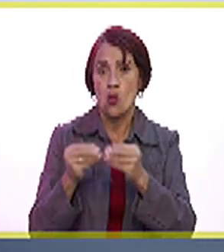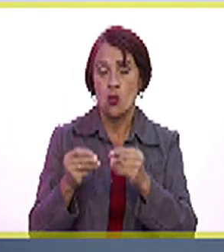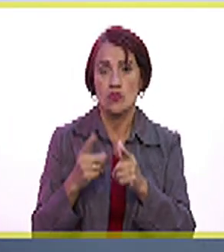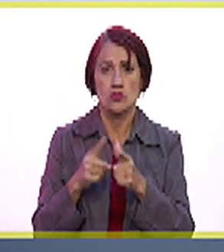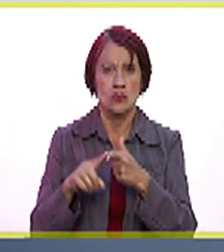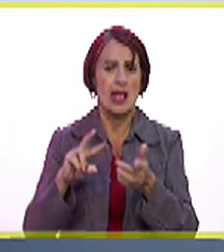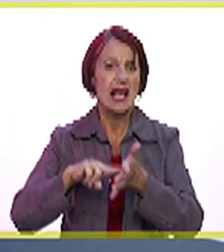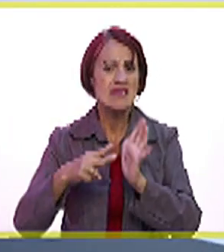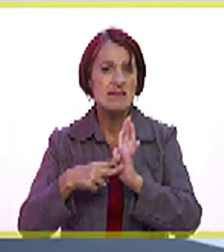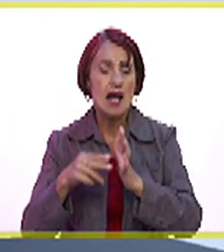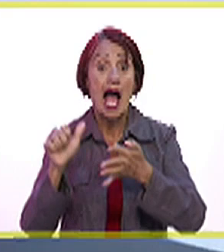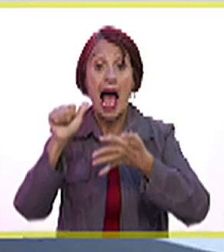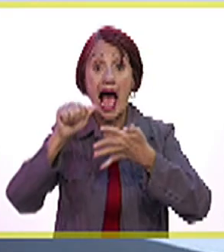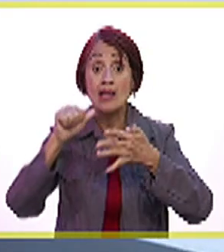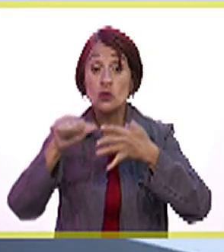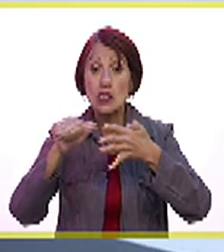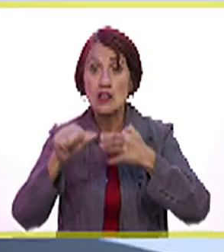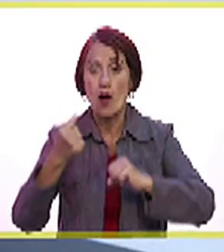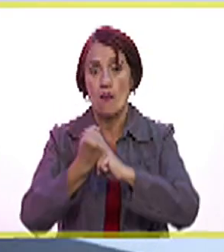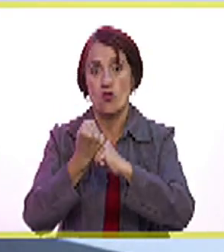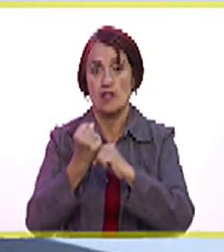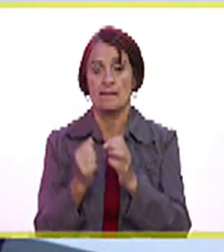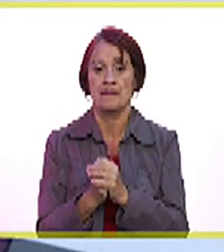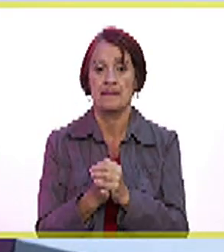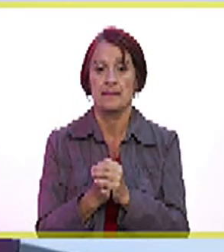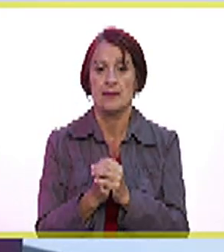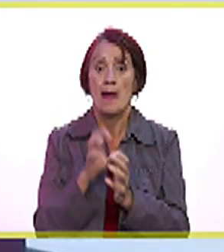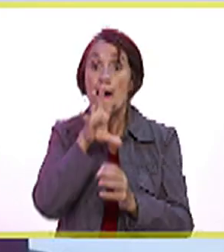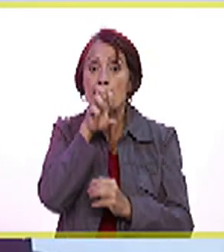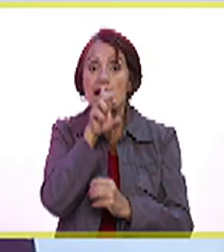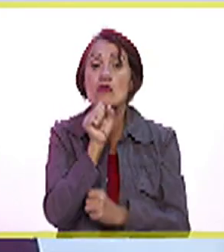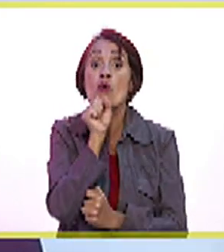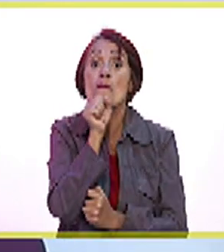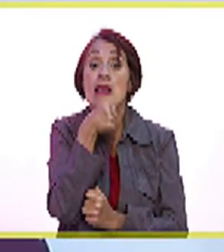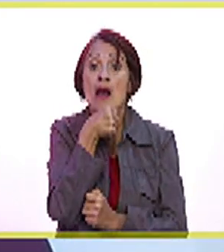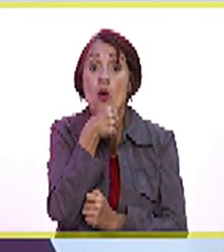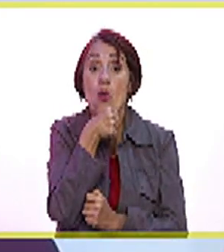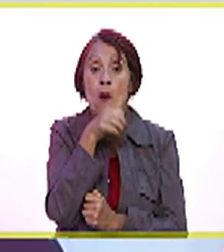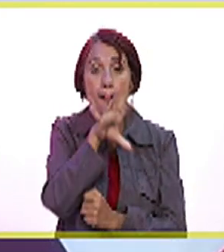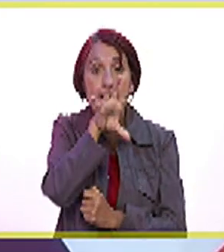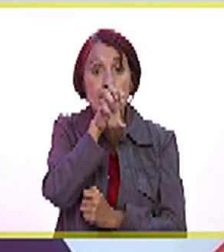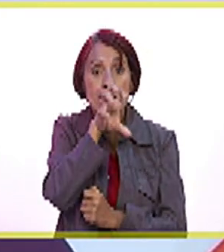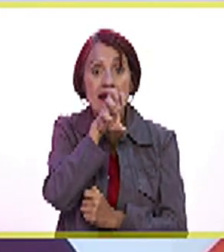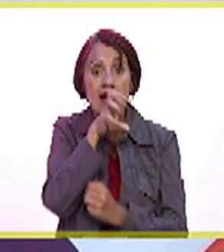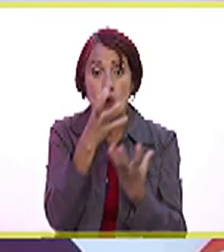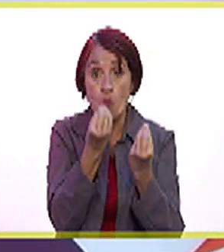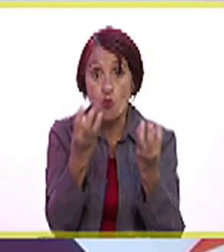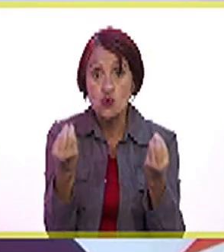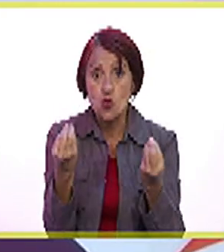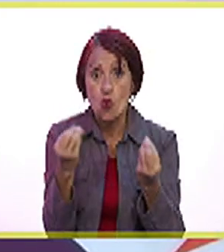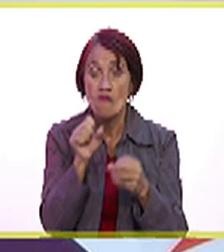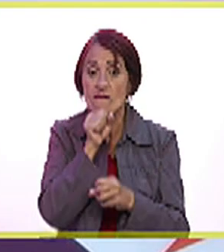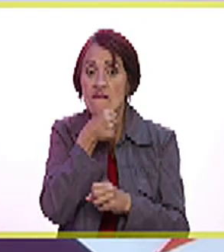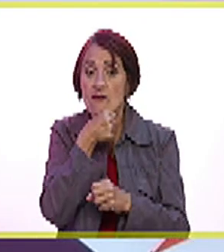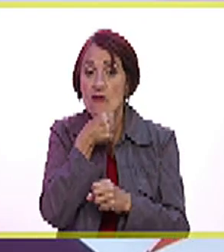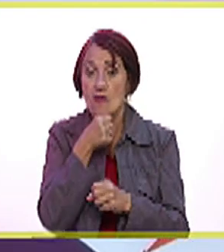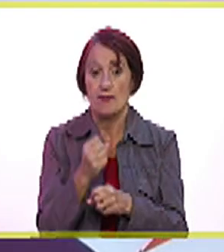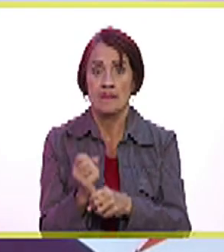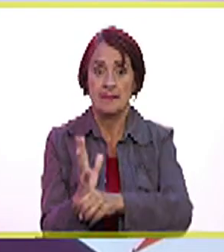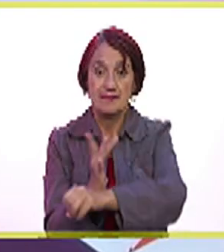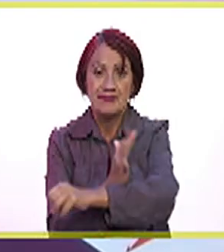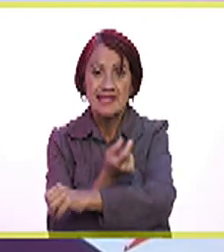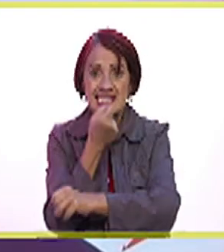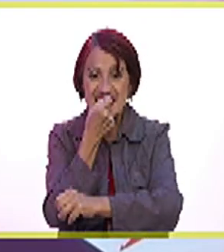Que el sustantivo lo acompaña. Por ejemplo, perro viejo, perros viejos. Prado verde, prados